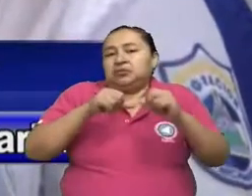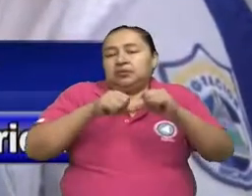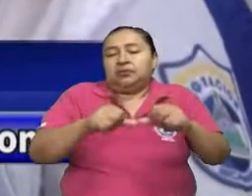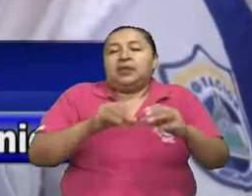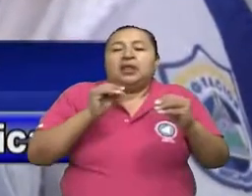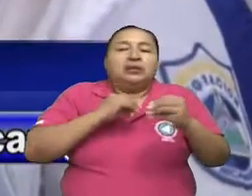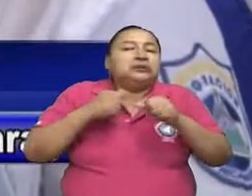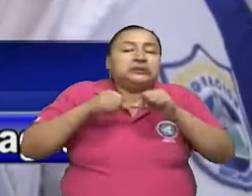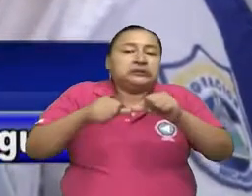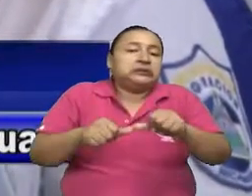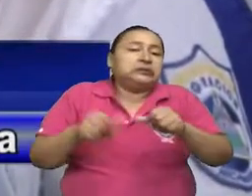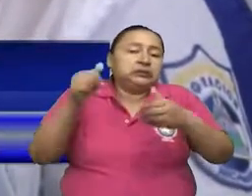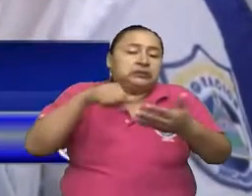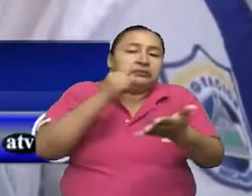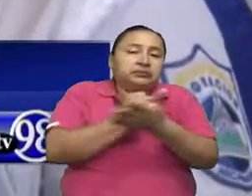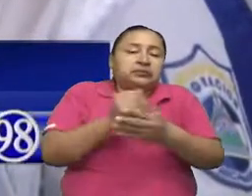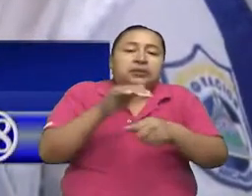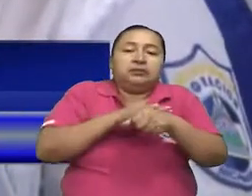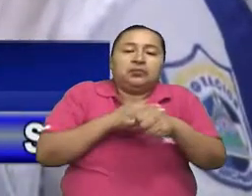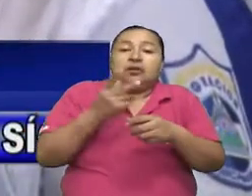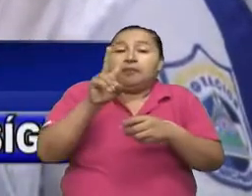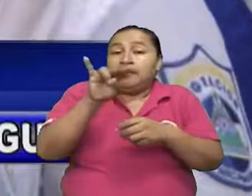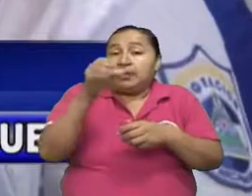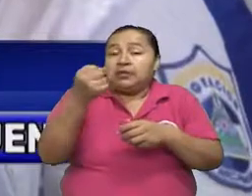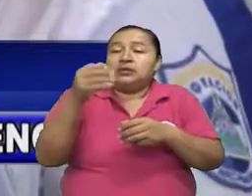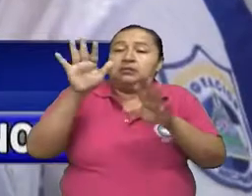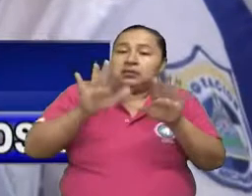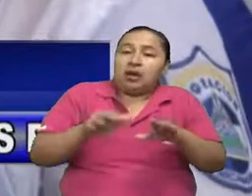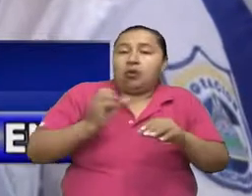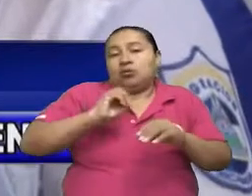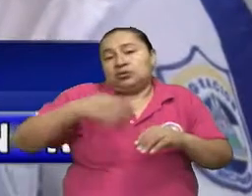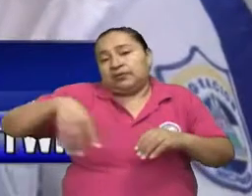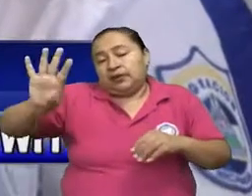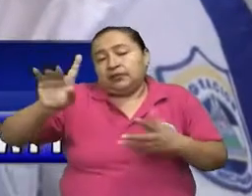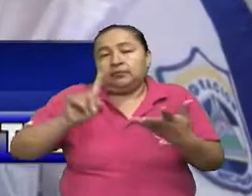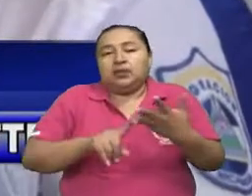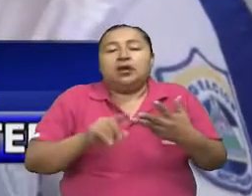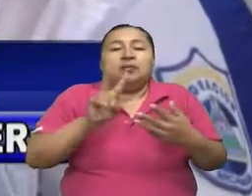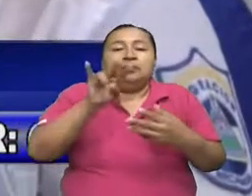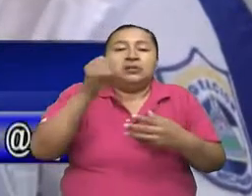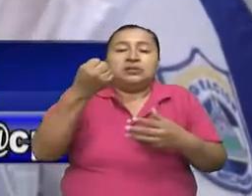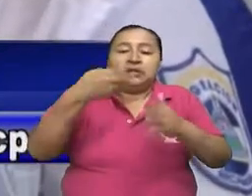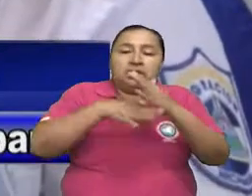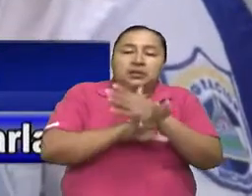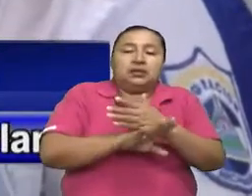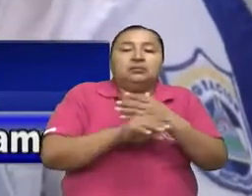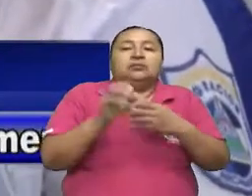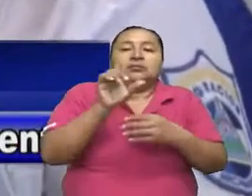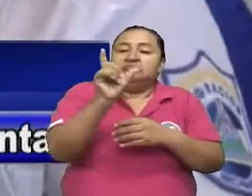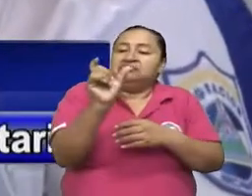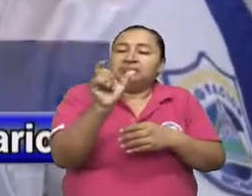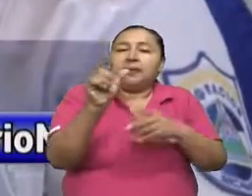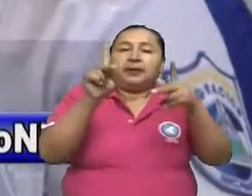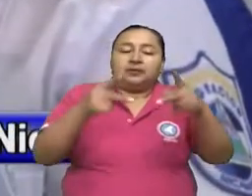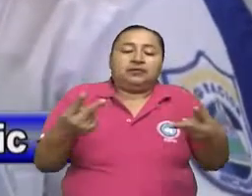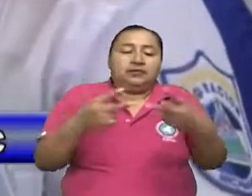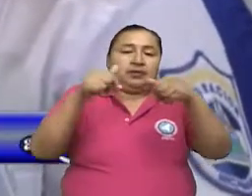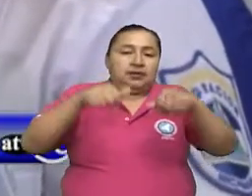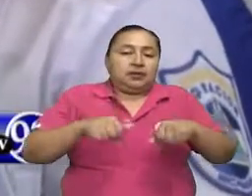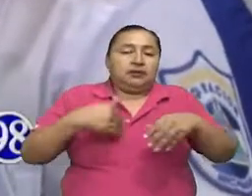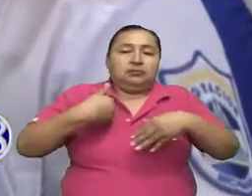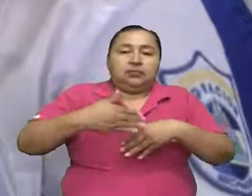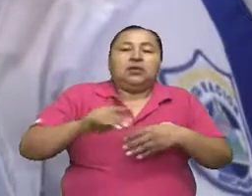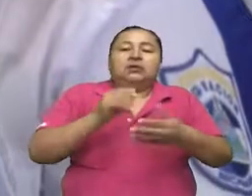de estancia, visas de salida de residente y no residente, visas de ingreso, emisión de carnet de residente y constancias